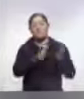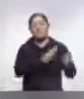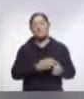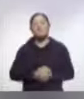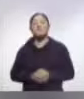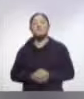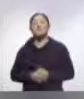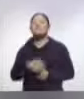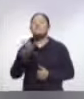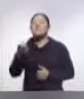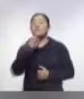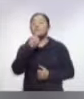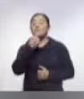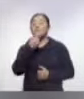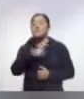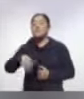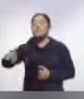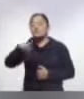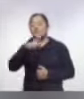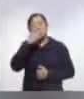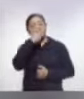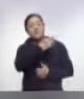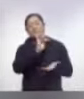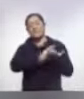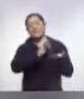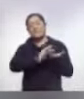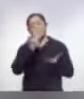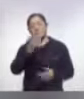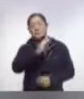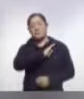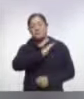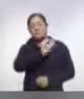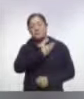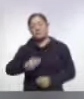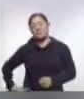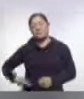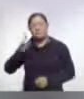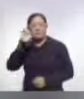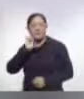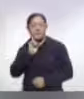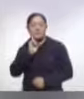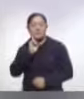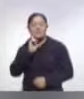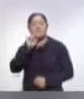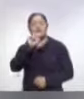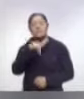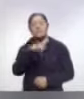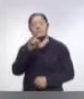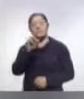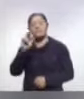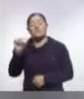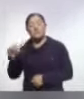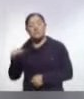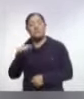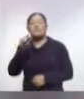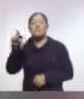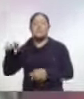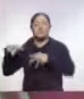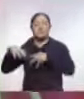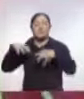infantes quienes agradecieron a la presidenta del organismo asistencial, Sandra Chávez, que la caravana llegara hasta sus localidades.